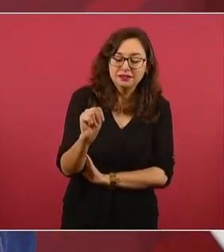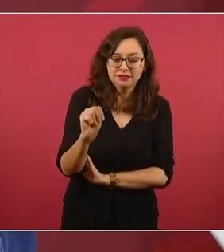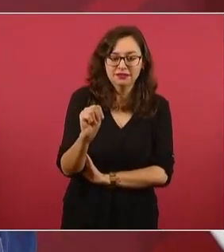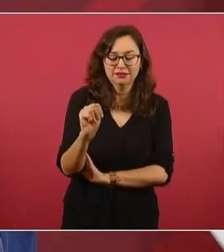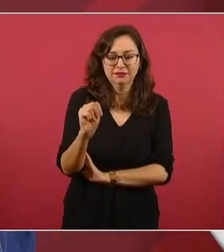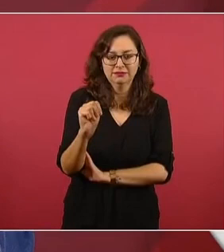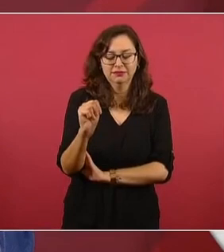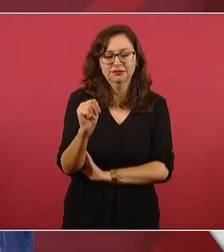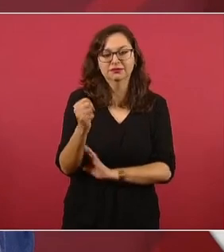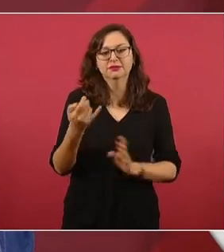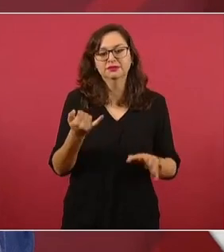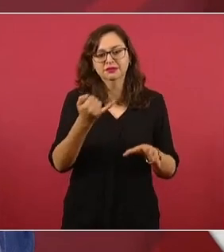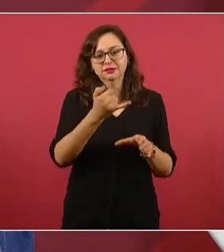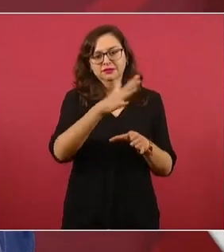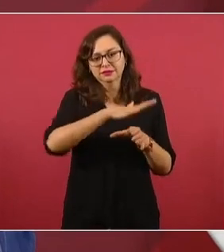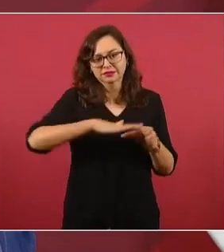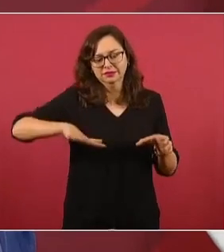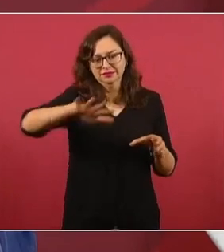en el Istmo